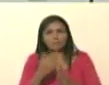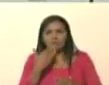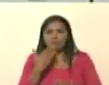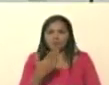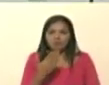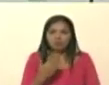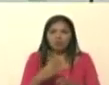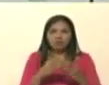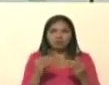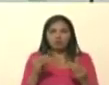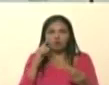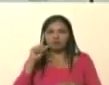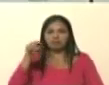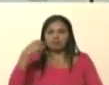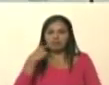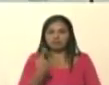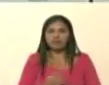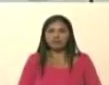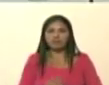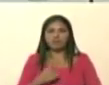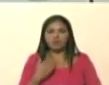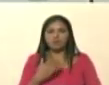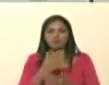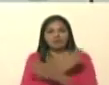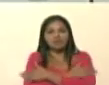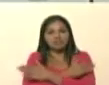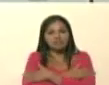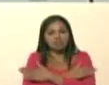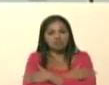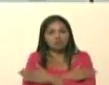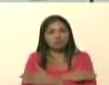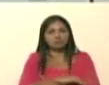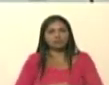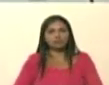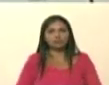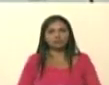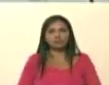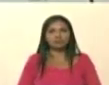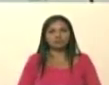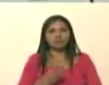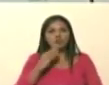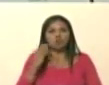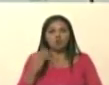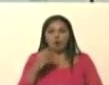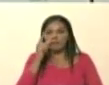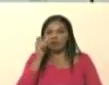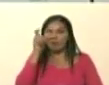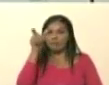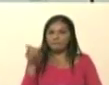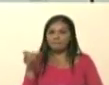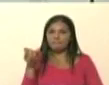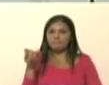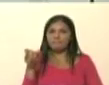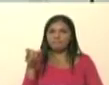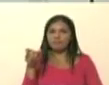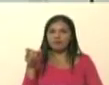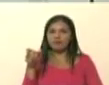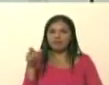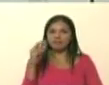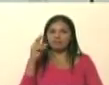para el siguiente comentario felicitó al joven actor venezolano luis gerónimo abreu